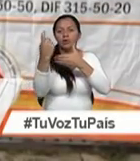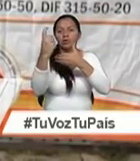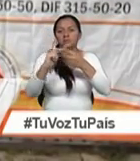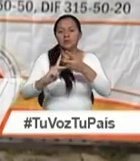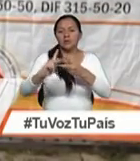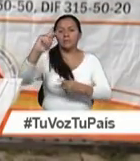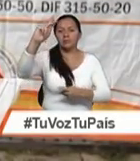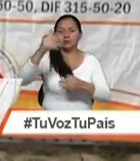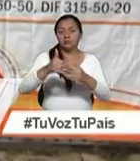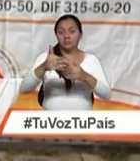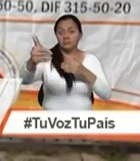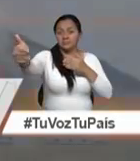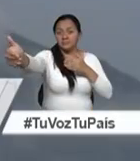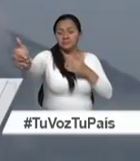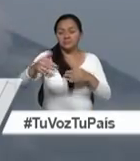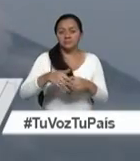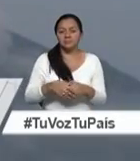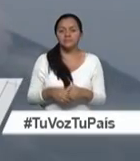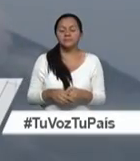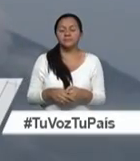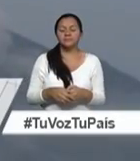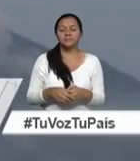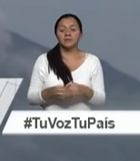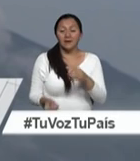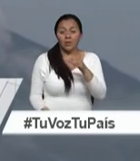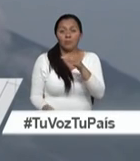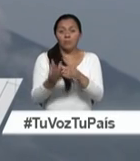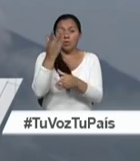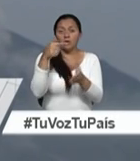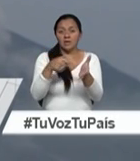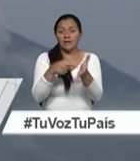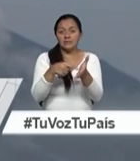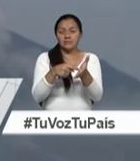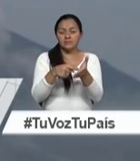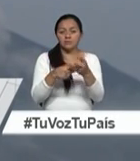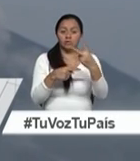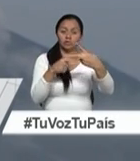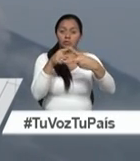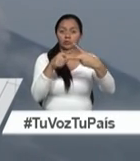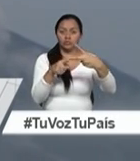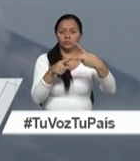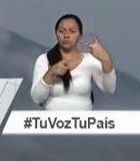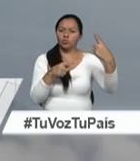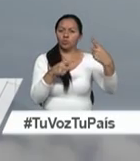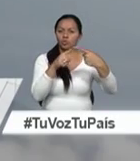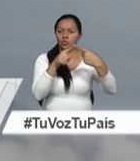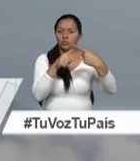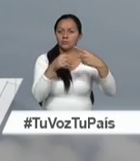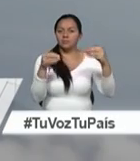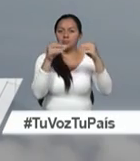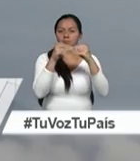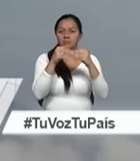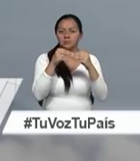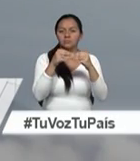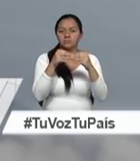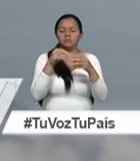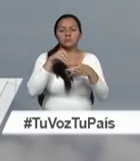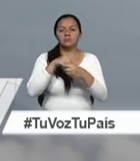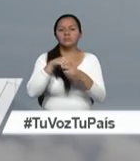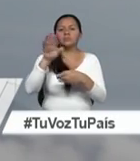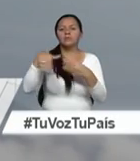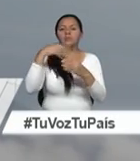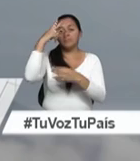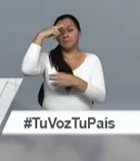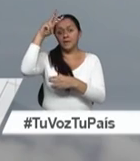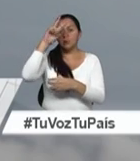kilómetros de distancia. Este coloso es uno de los 2 volcanes más activos en el país, junto con el Popocatépetl, de unos